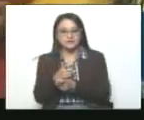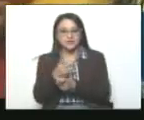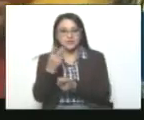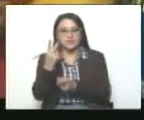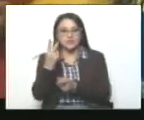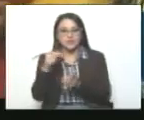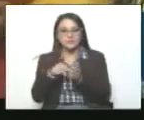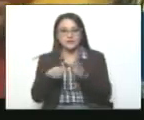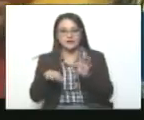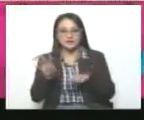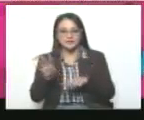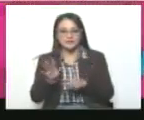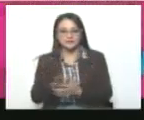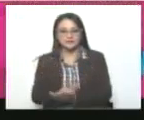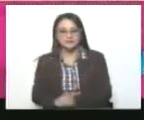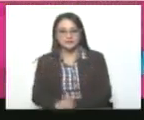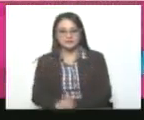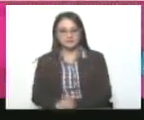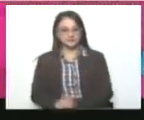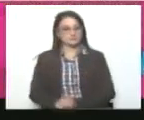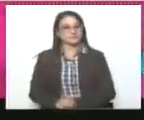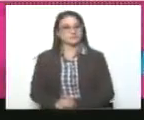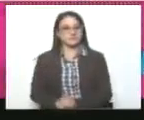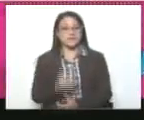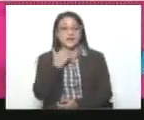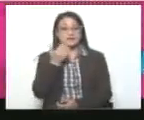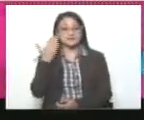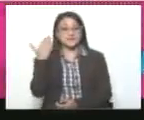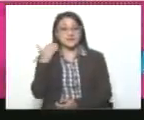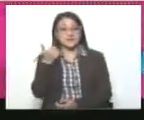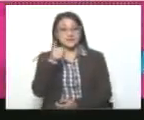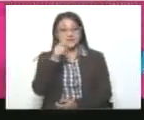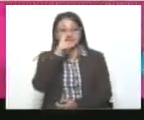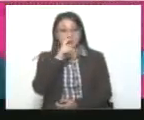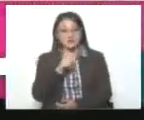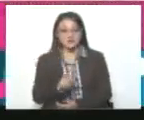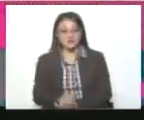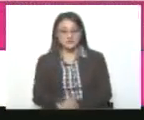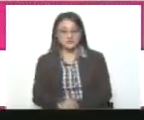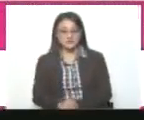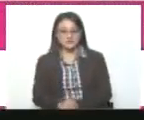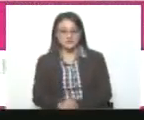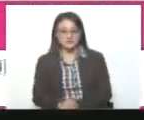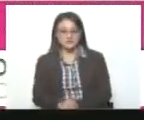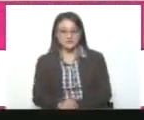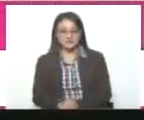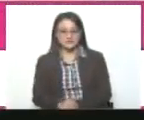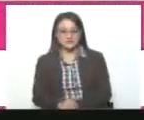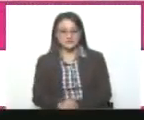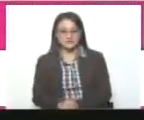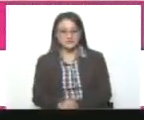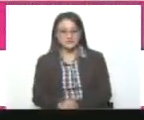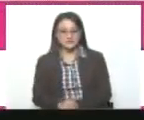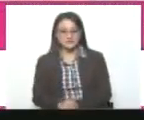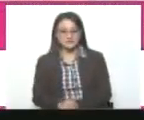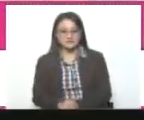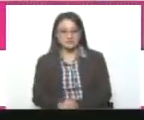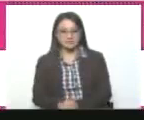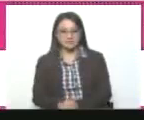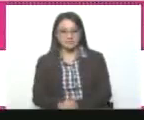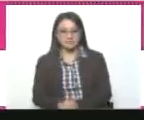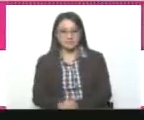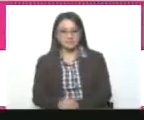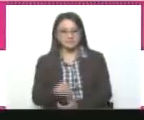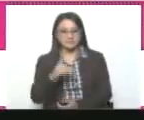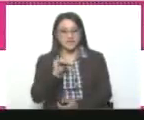agosto del 2014, casi hace 10 años. Hace 9. Hay un joven, ahora me